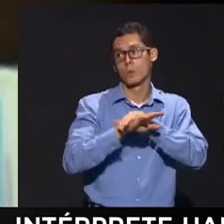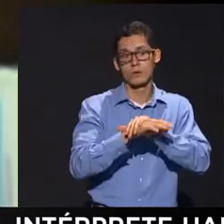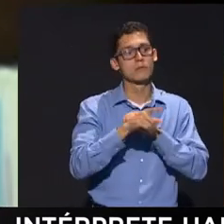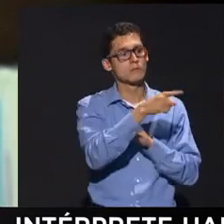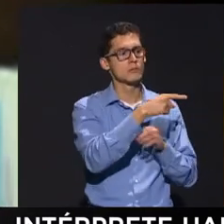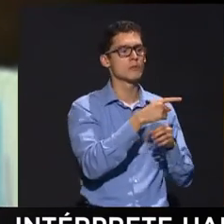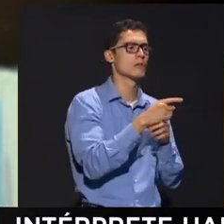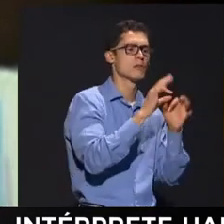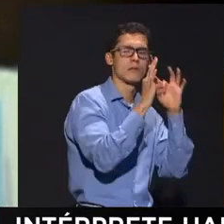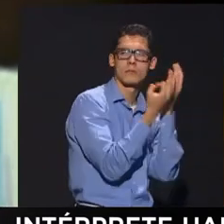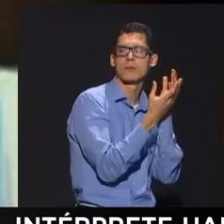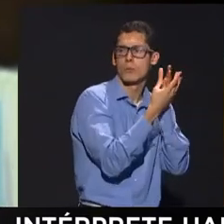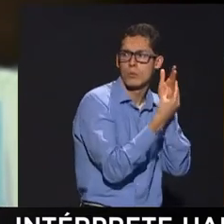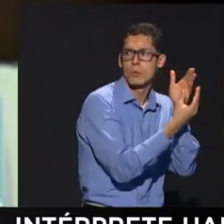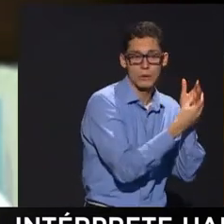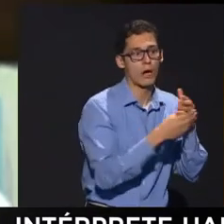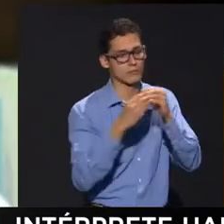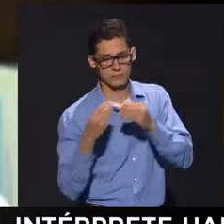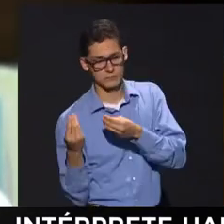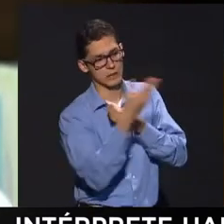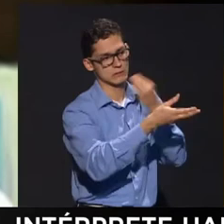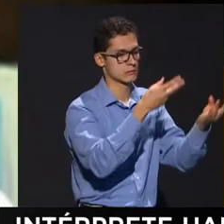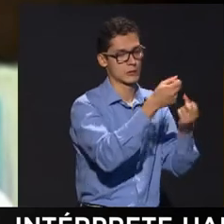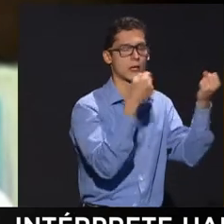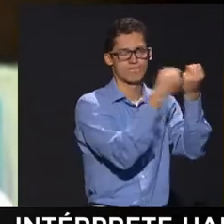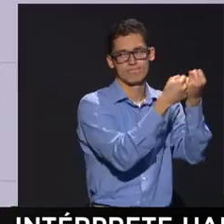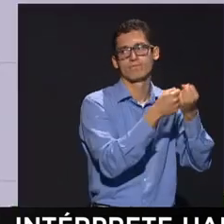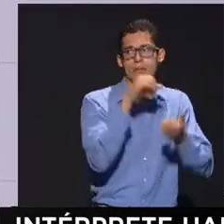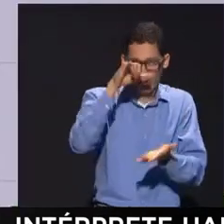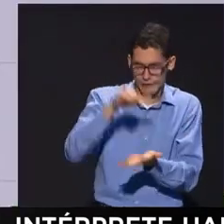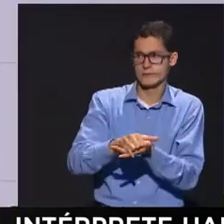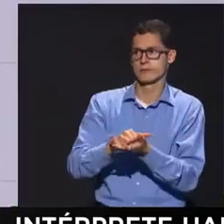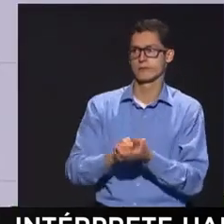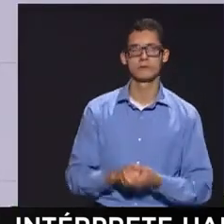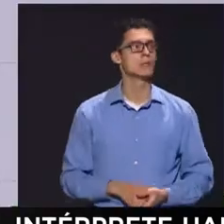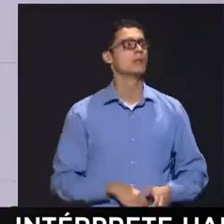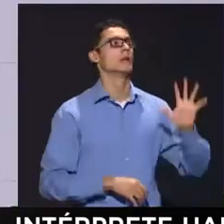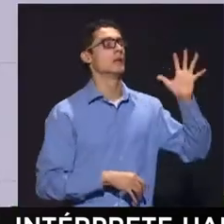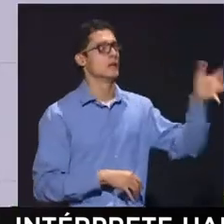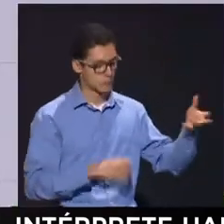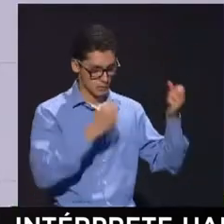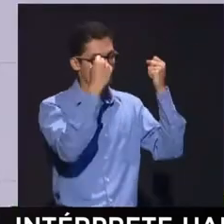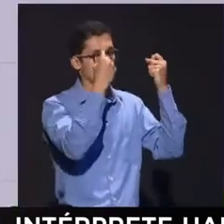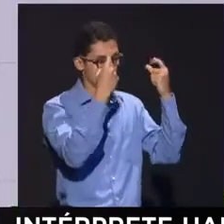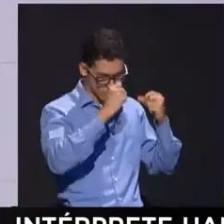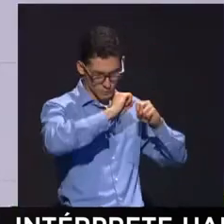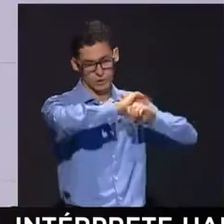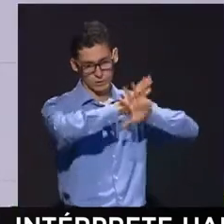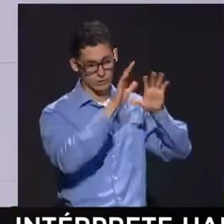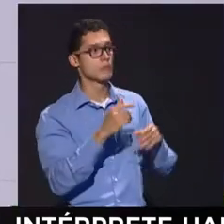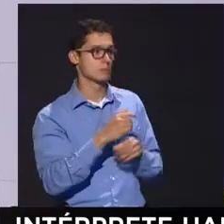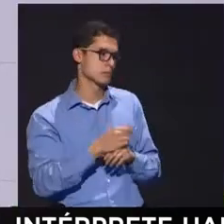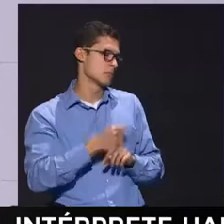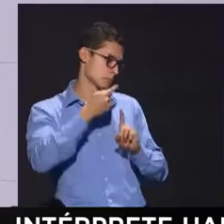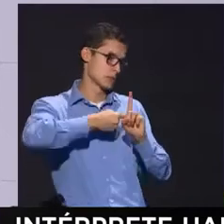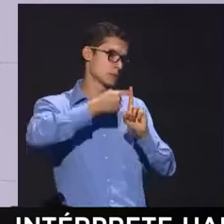de las familias más bajas, de las familias de los estratos más bajos. Bueno, Didier, hoy nos quedan varias cosas claras y es, uno, sí debemos de pagar,